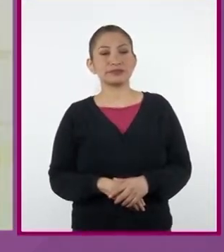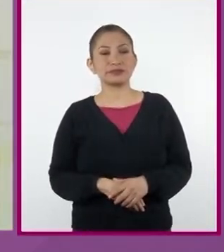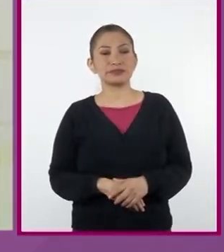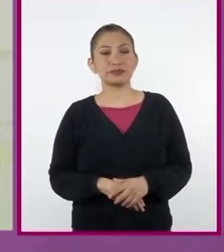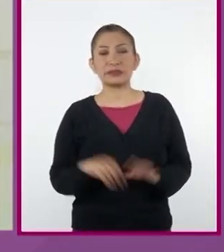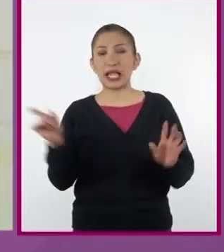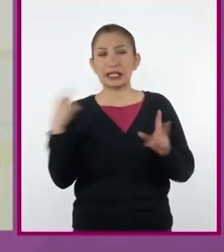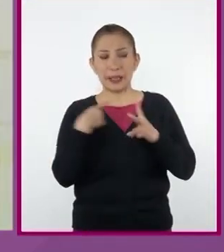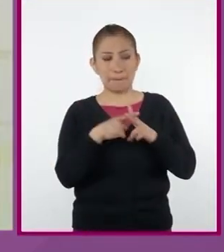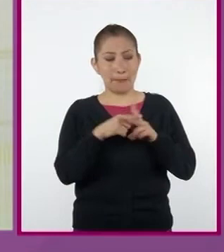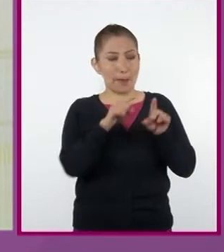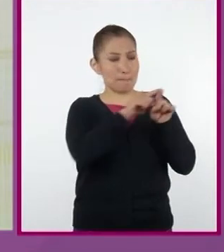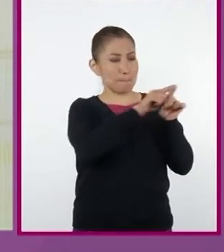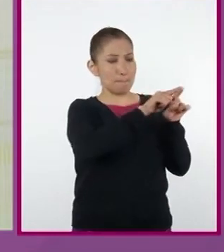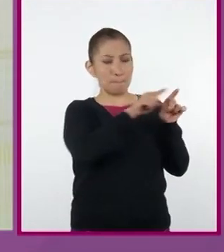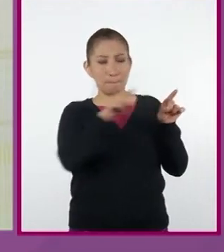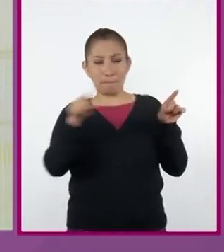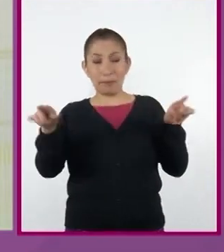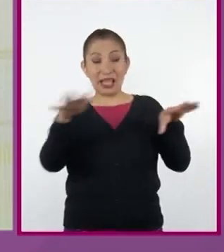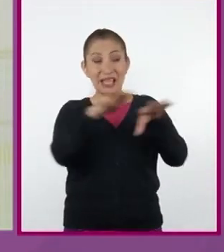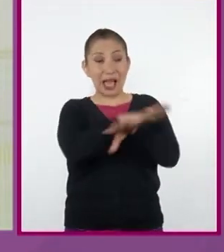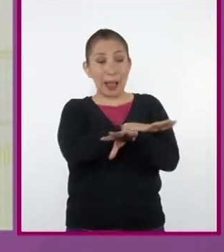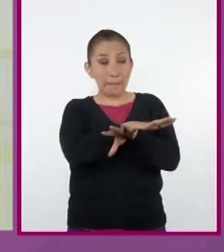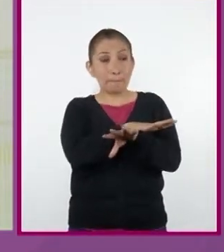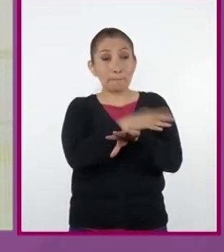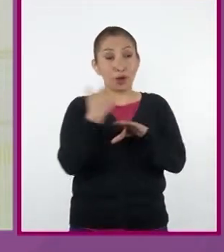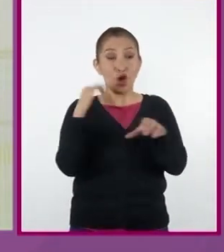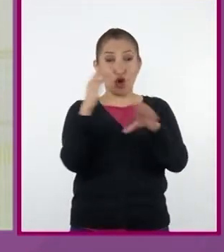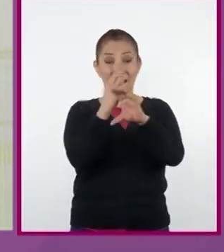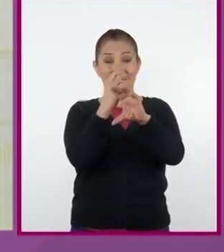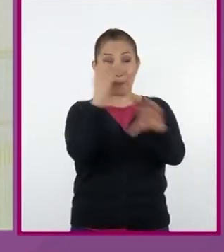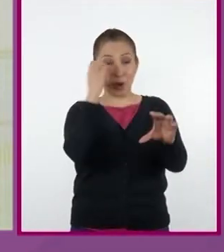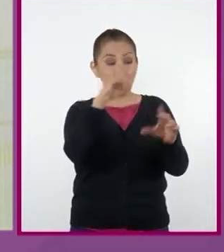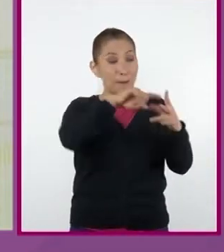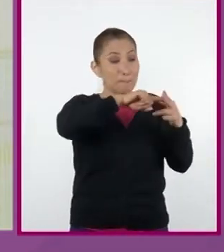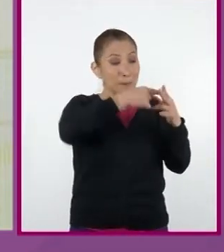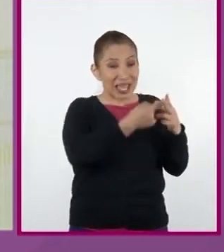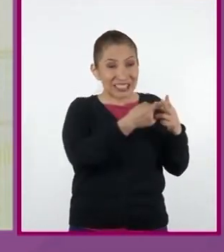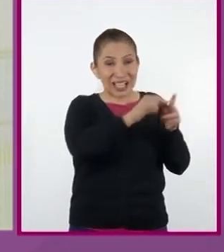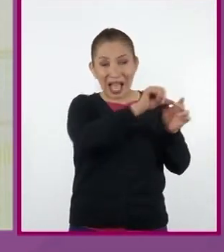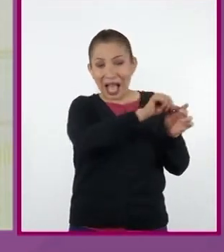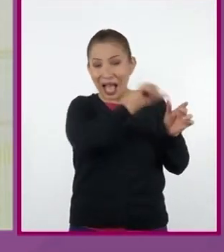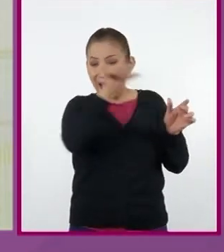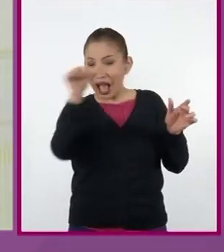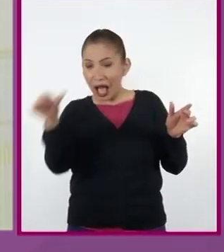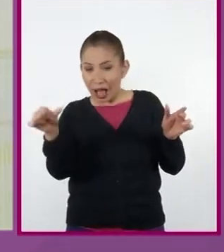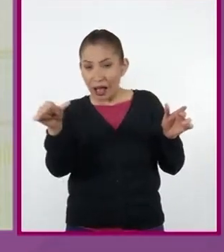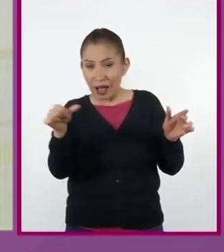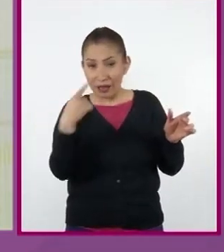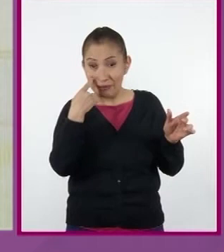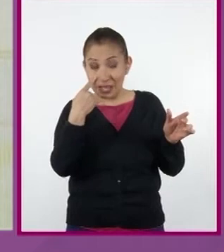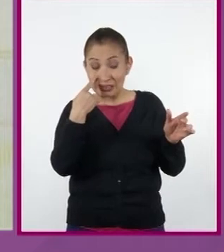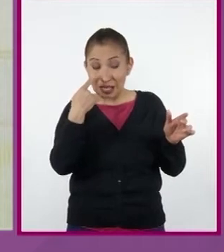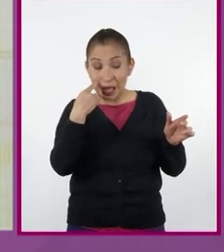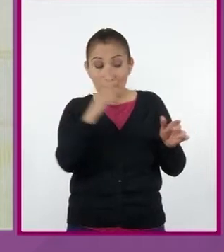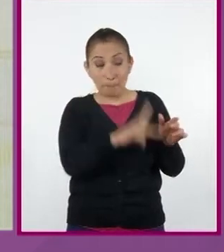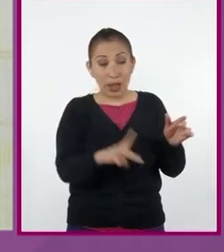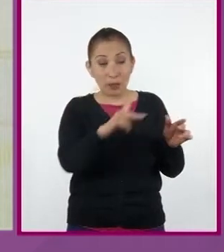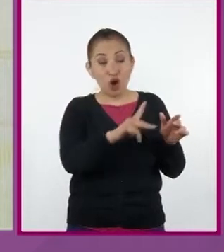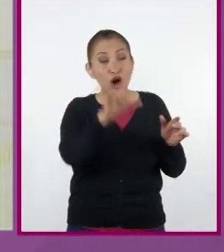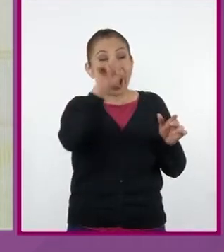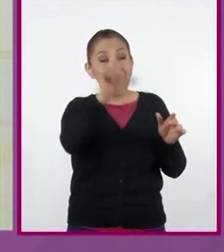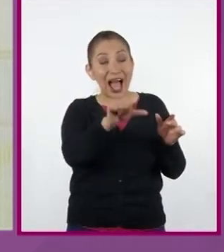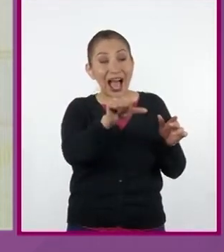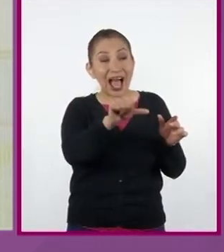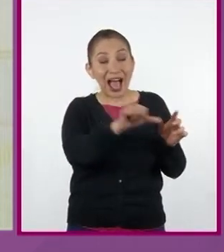Si medimos en línea recta el cambio de posición de nuestro camión desde el punto de referencia, en este caso el poblado A